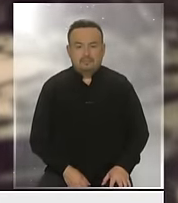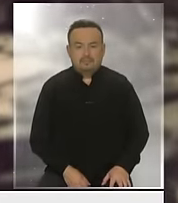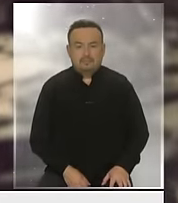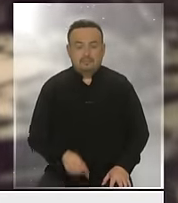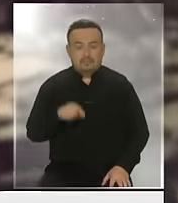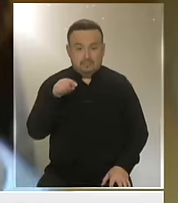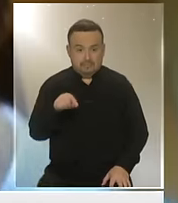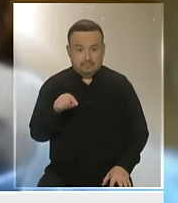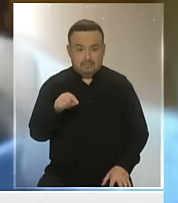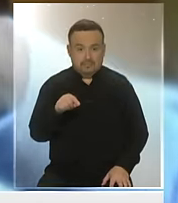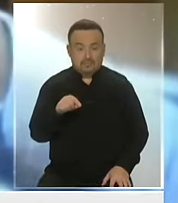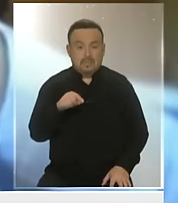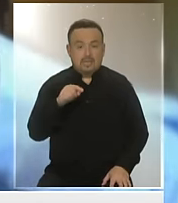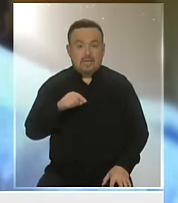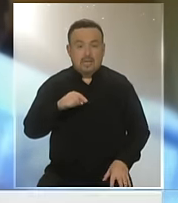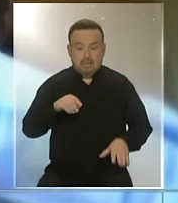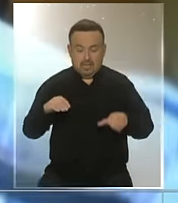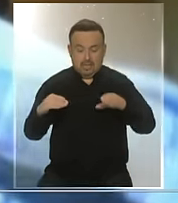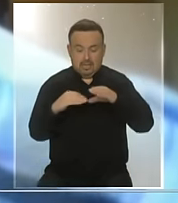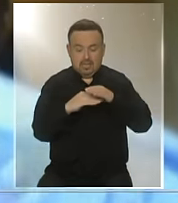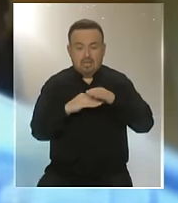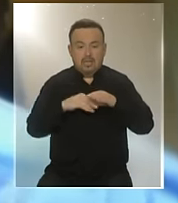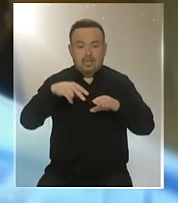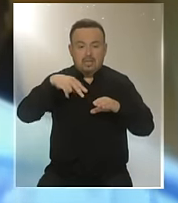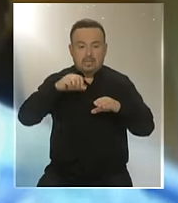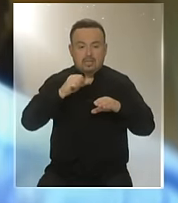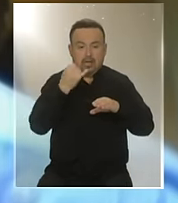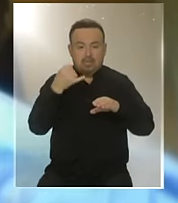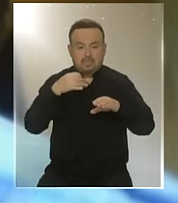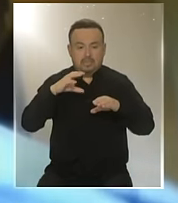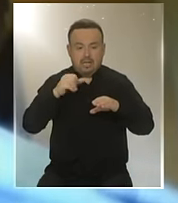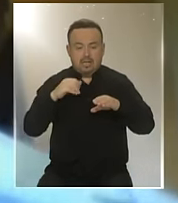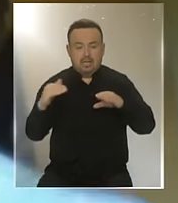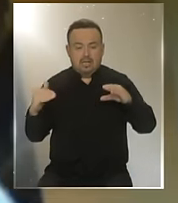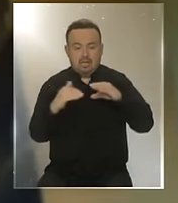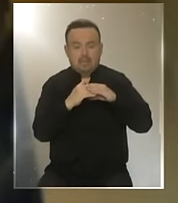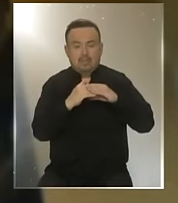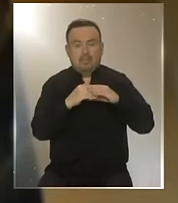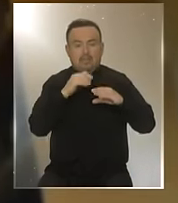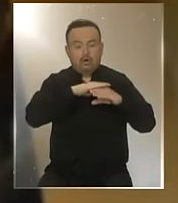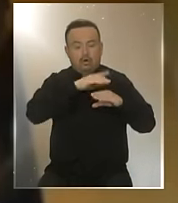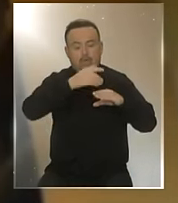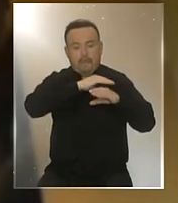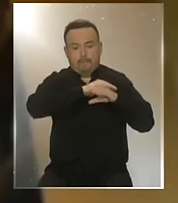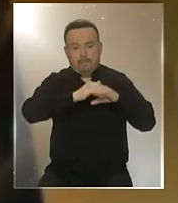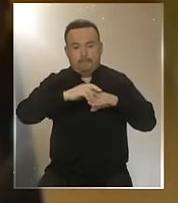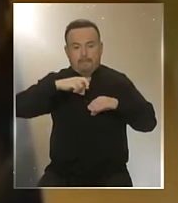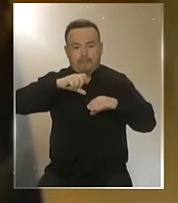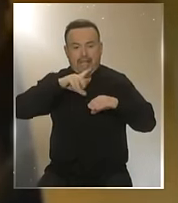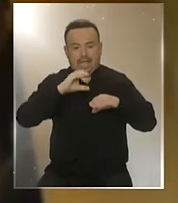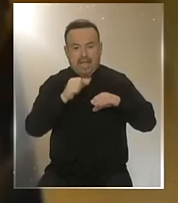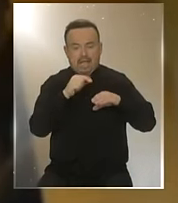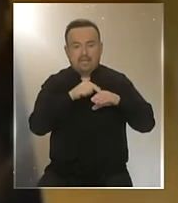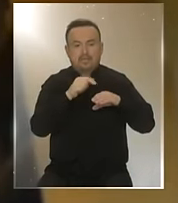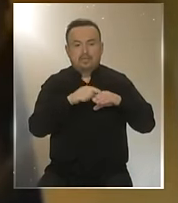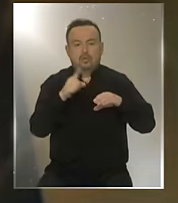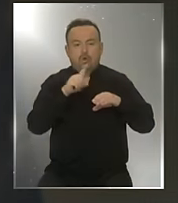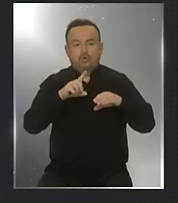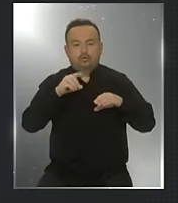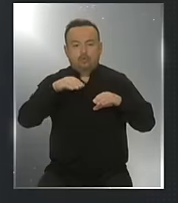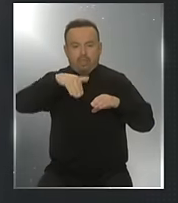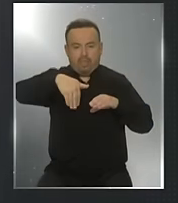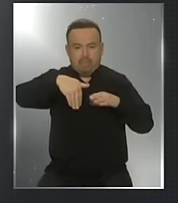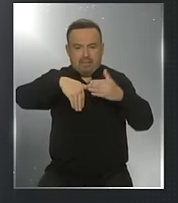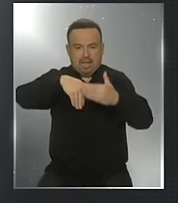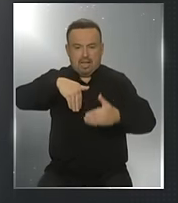Lo que sucedió fue que la placa de Nazca penetra bajo la placa sudamericana por una extensión de unos casi 1.000 kilómetros